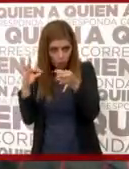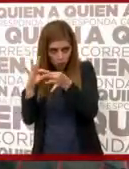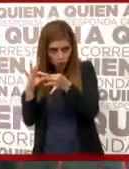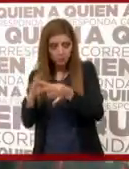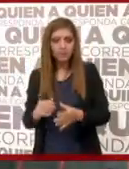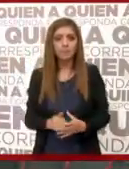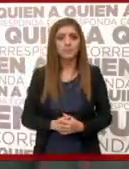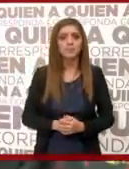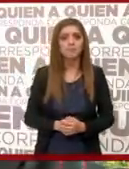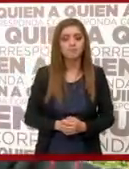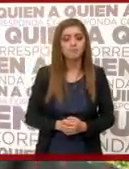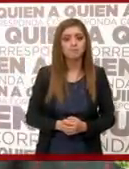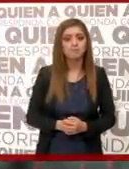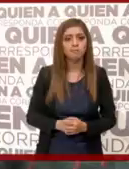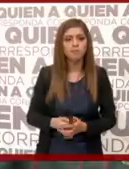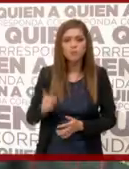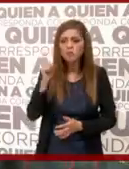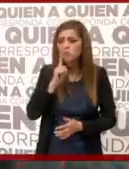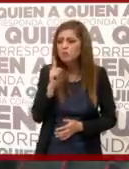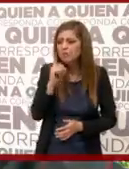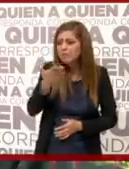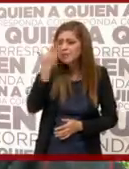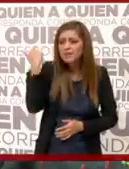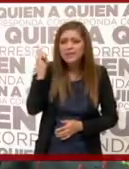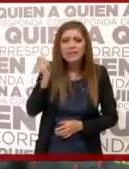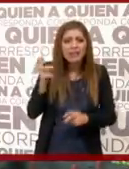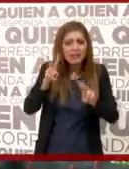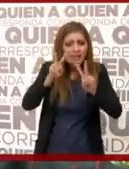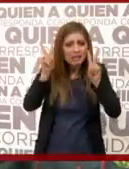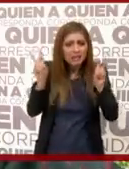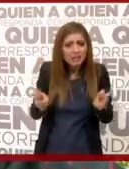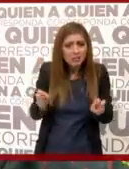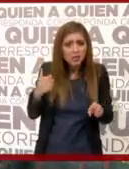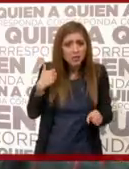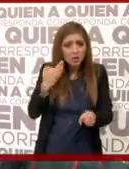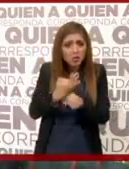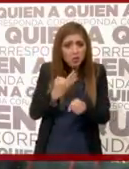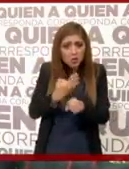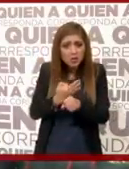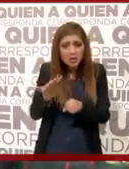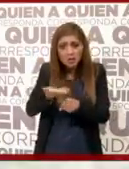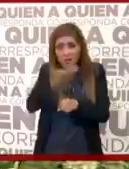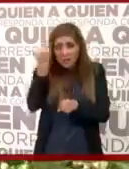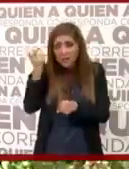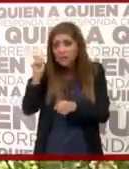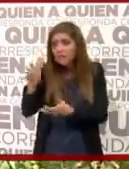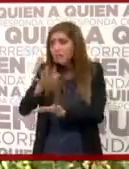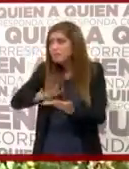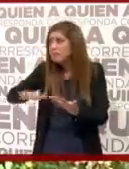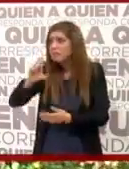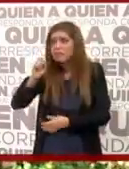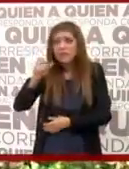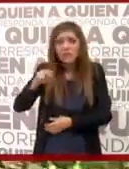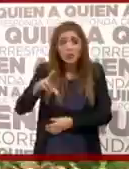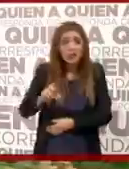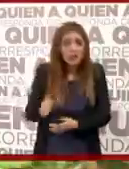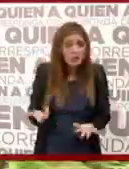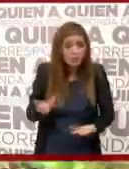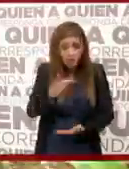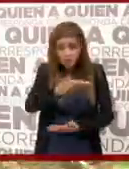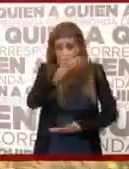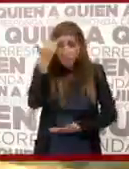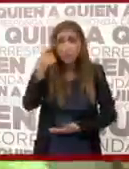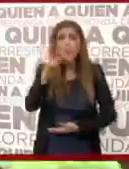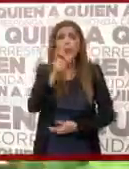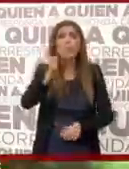La secretaria no sabía ni de qué estábamos hablando. Me da la impresión que no sabe ni dónde está San Lucas. ¿Cuándo nos van a hacer caso? ¿Cuándo suceda